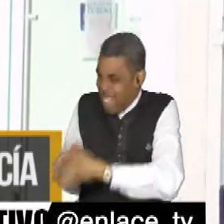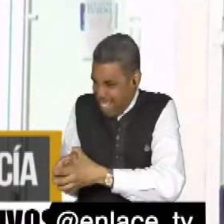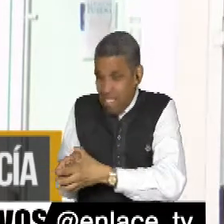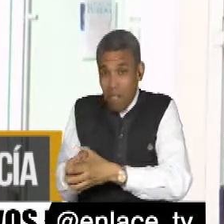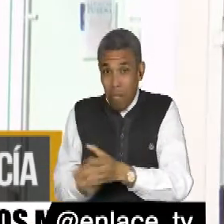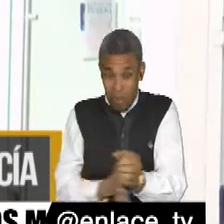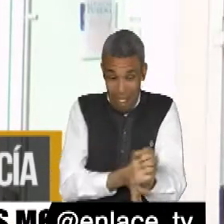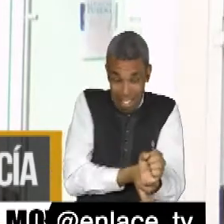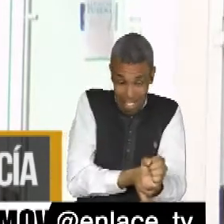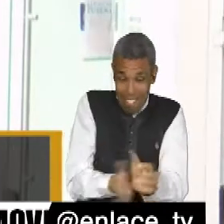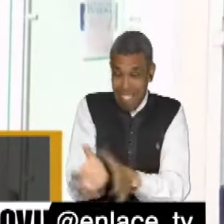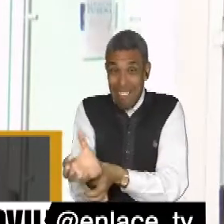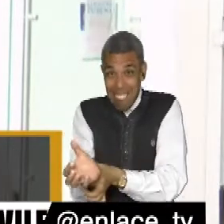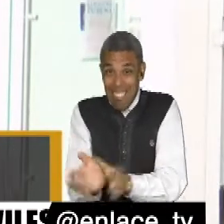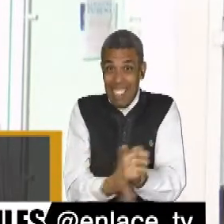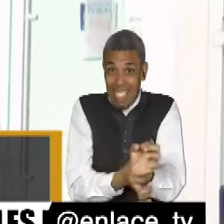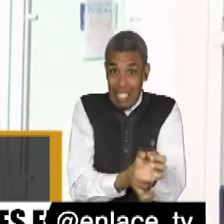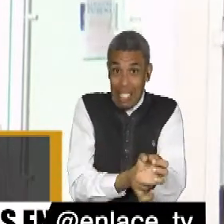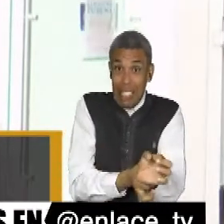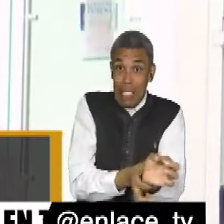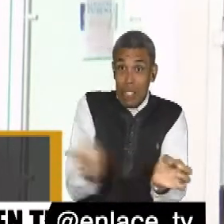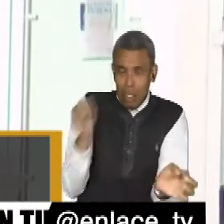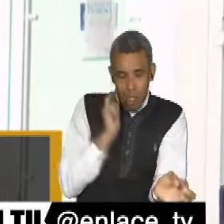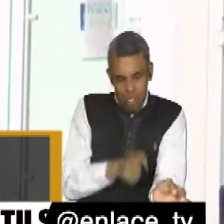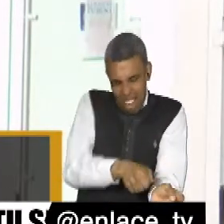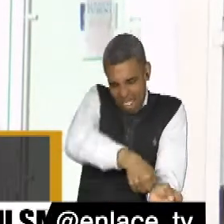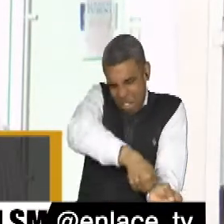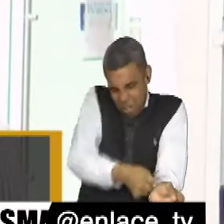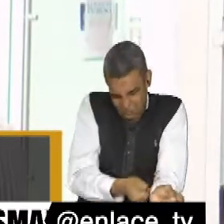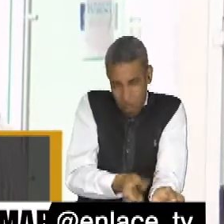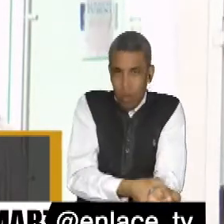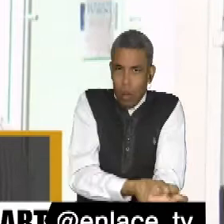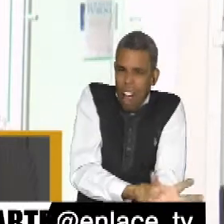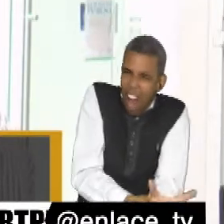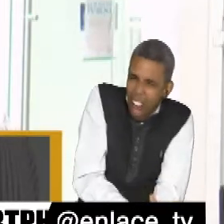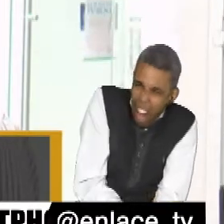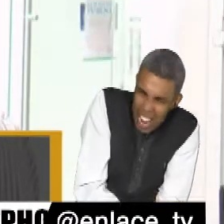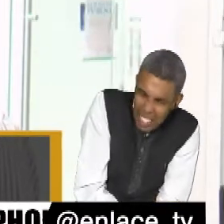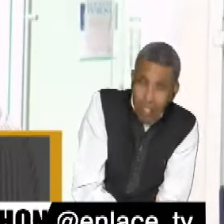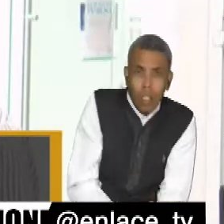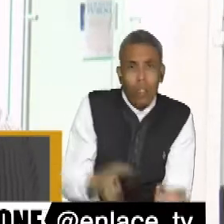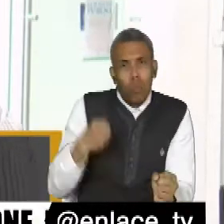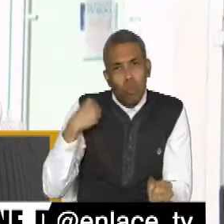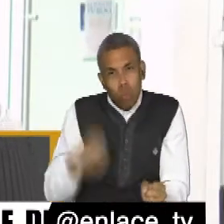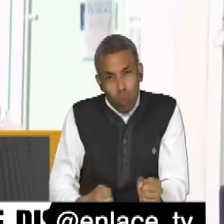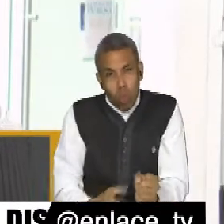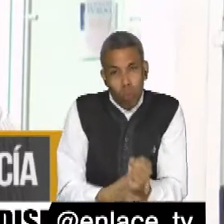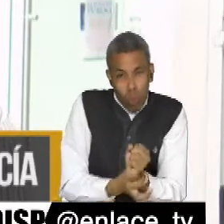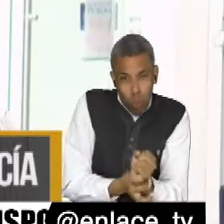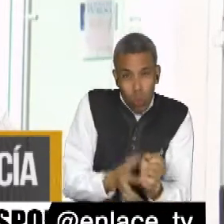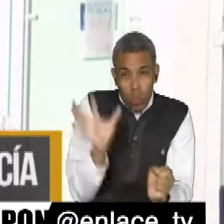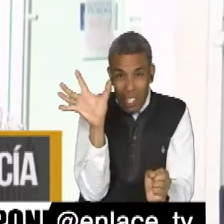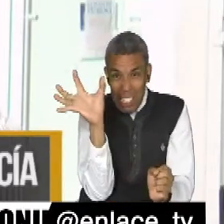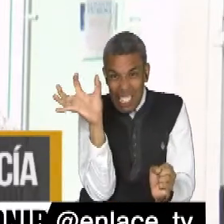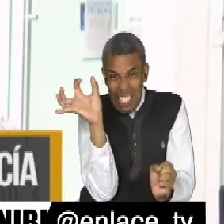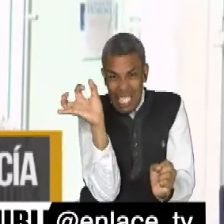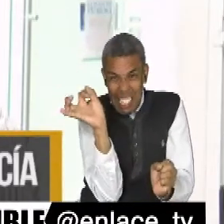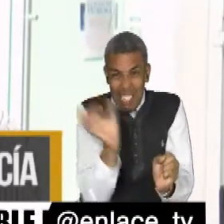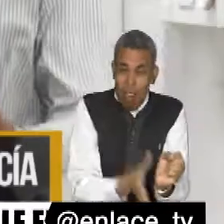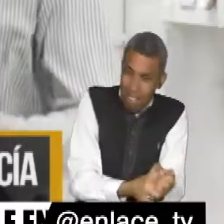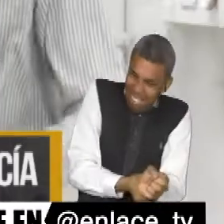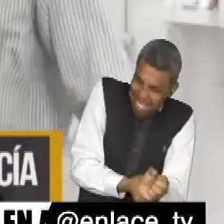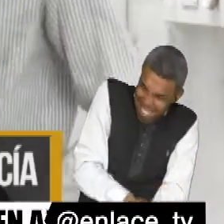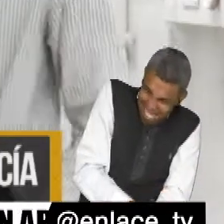Y a mi hermano también, eso tiene el brazo hinchadísimo, los dos brazos. Él es el más afectado de todo porque el güey, antes de yo llegar, él ya lo habían golpeado allá en el